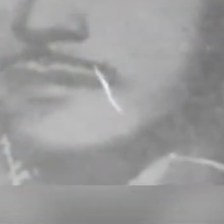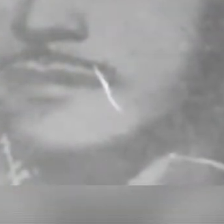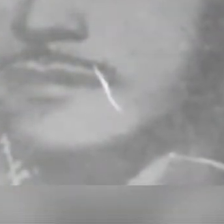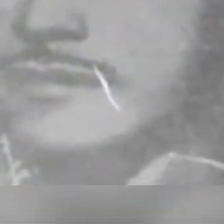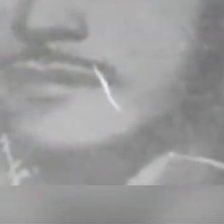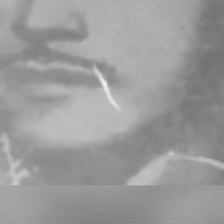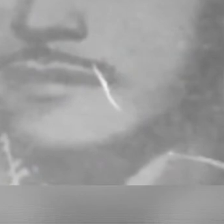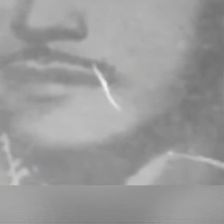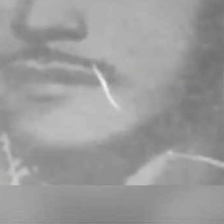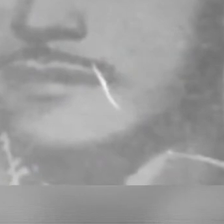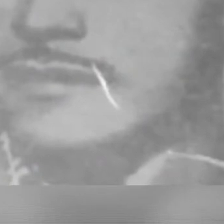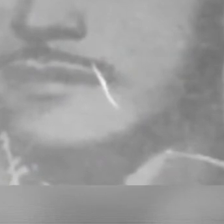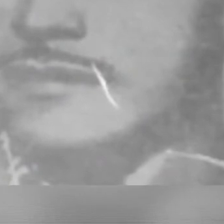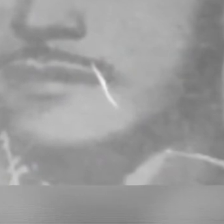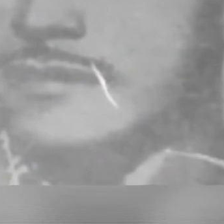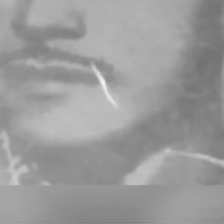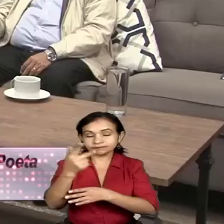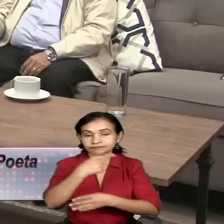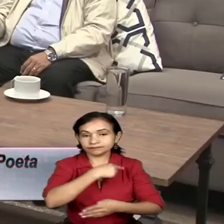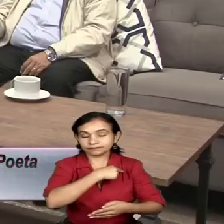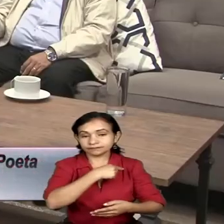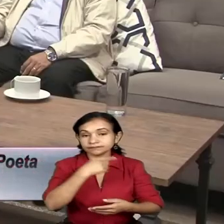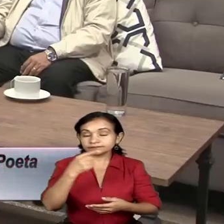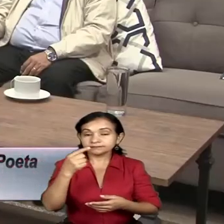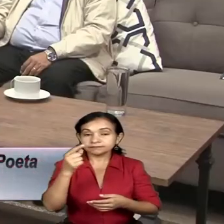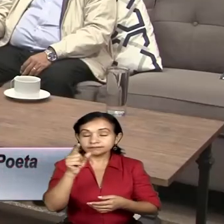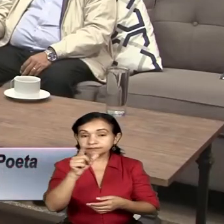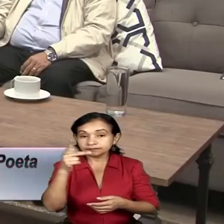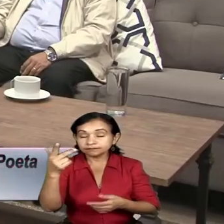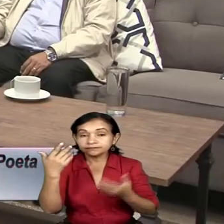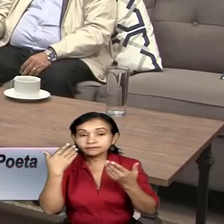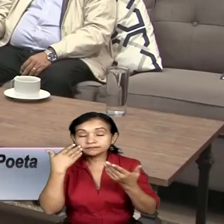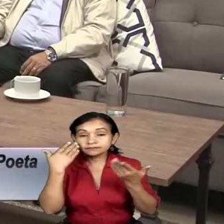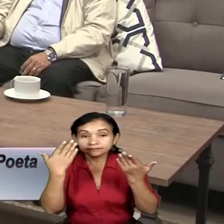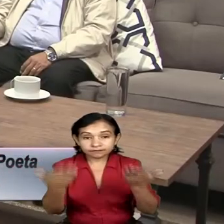asesinan el 18 de mayo del 60 en la cárcel.